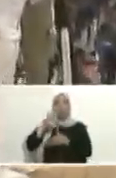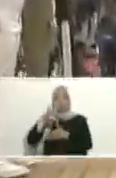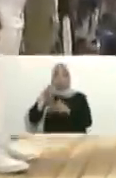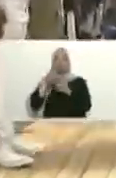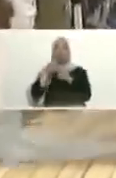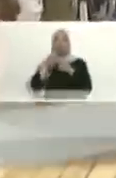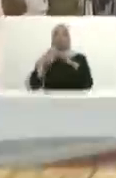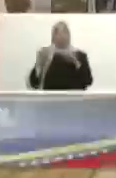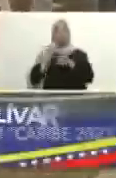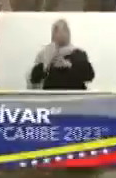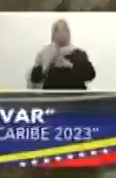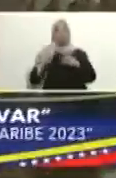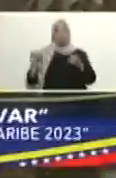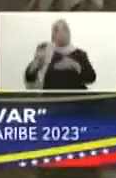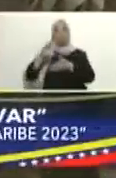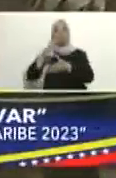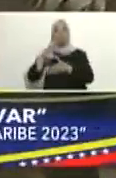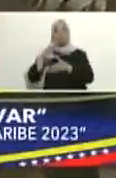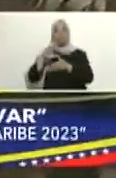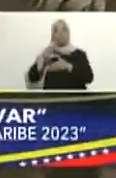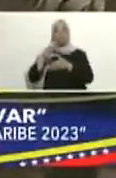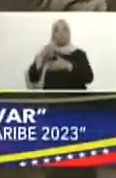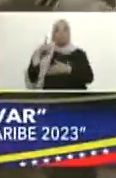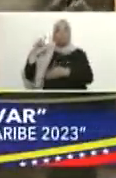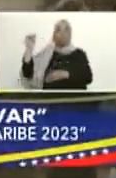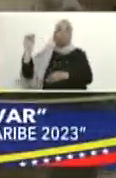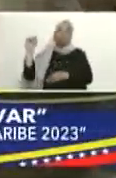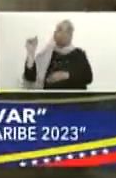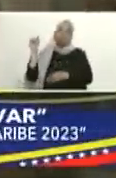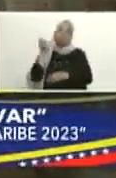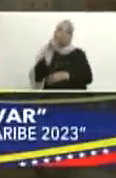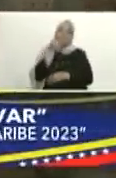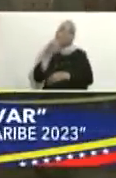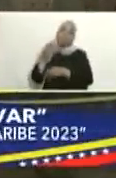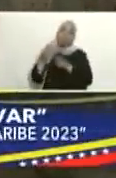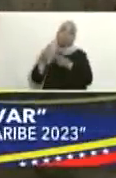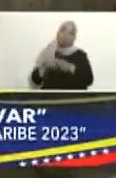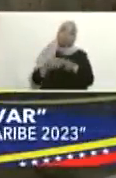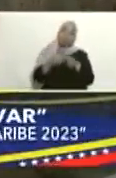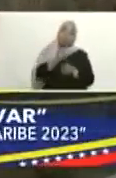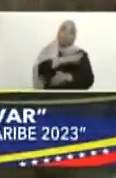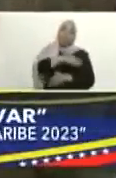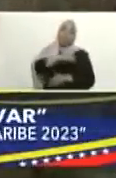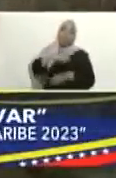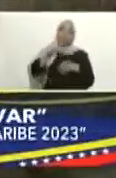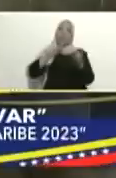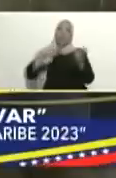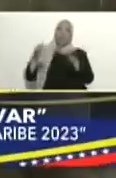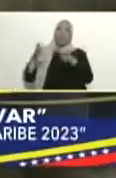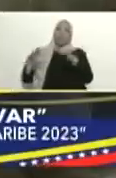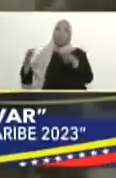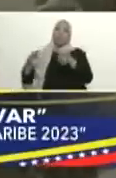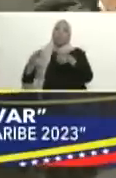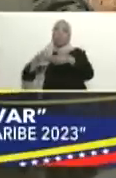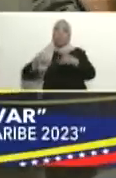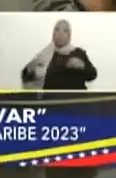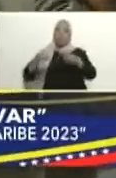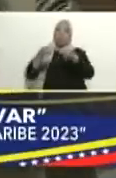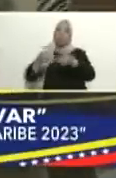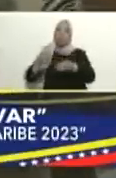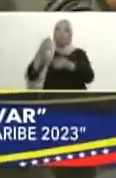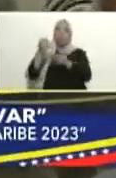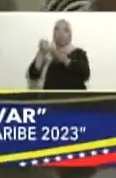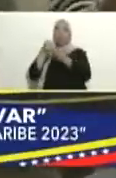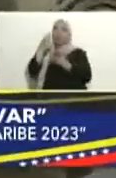libre, soberana e independiente. Vayan adelante, pues. Buena mar, buen viento y puerto seguro, y que Dios